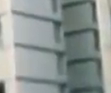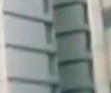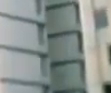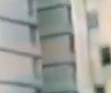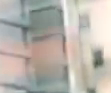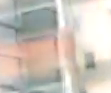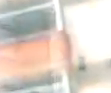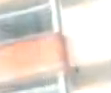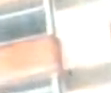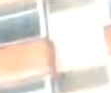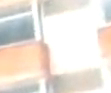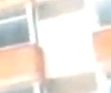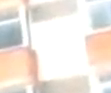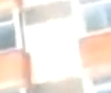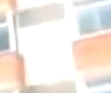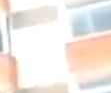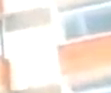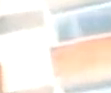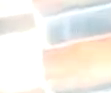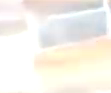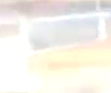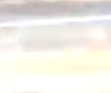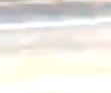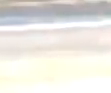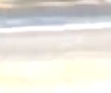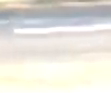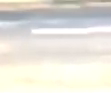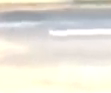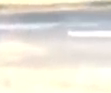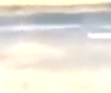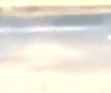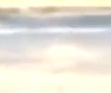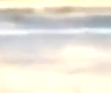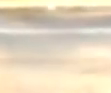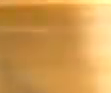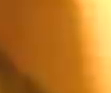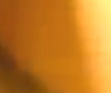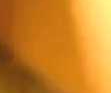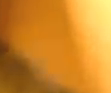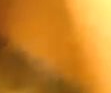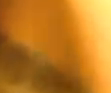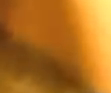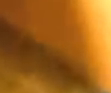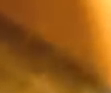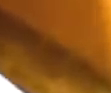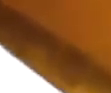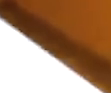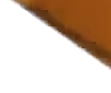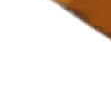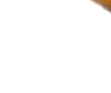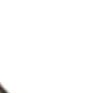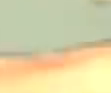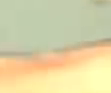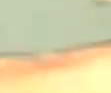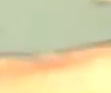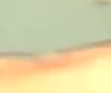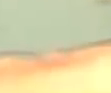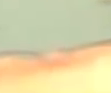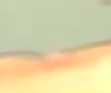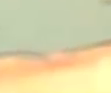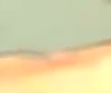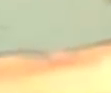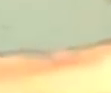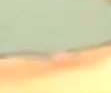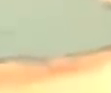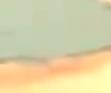los hitos históricos marca una gestión positiva en derecho a la vivienda y la construcción de hogares dignos. Bajo